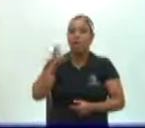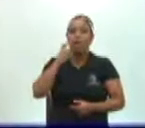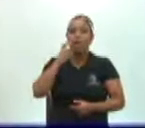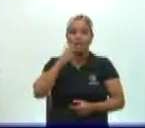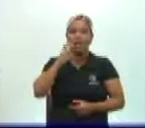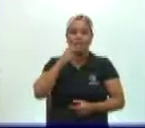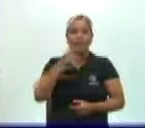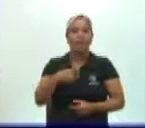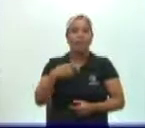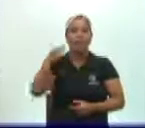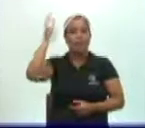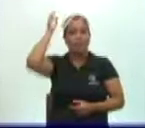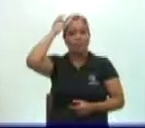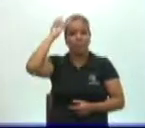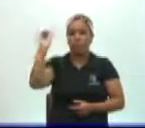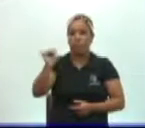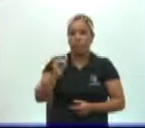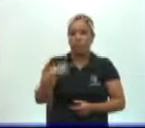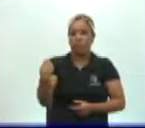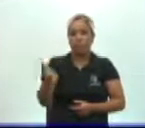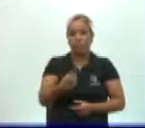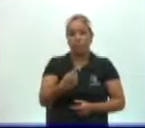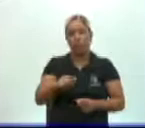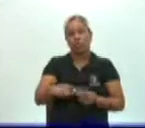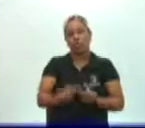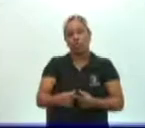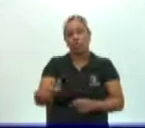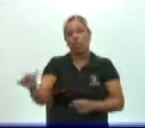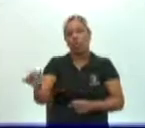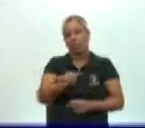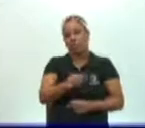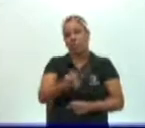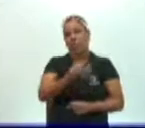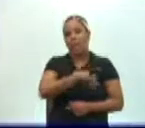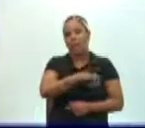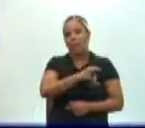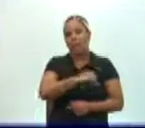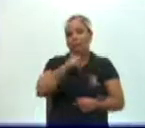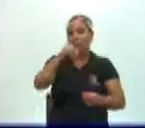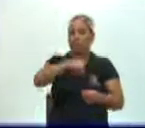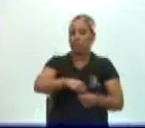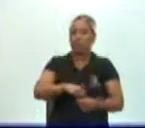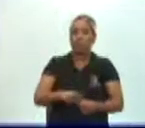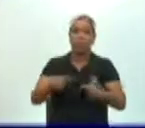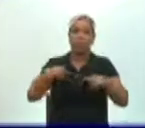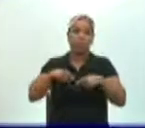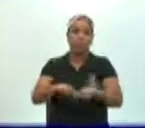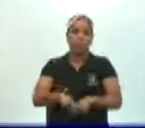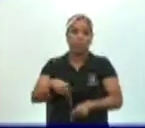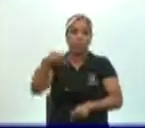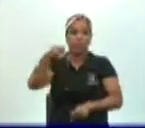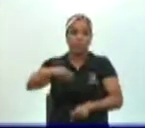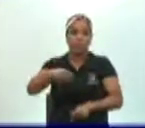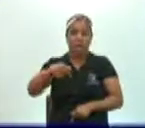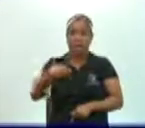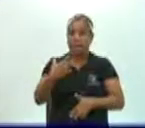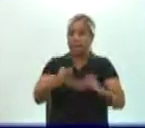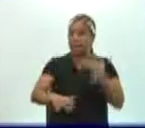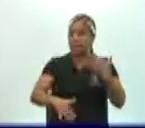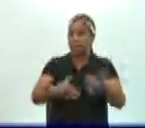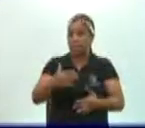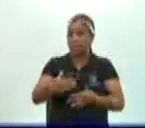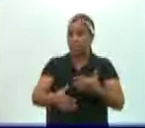común que fue España en este caso. Unido a este proceso, aun cuando los uruguayos, los mexicanos, los colombianos,